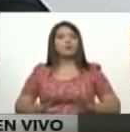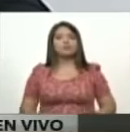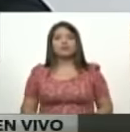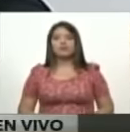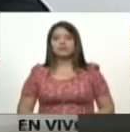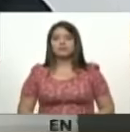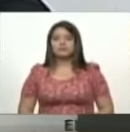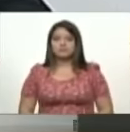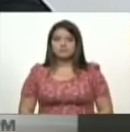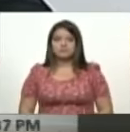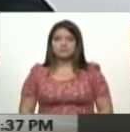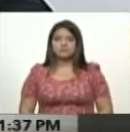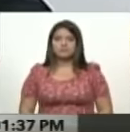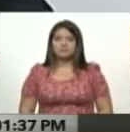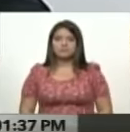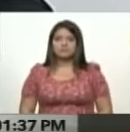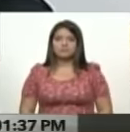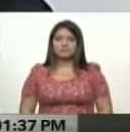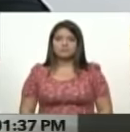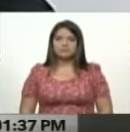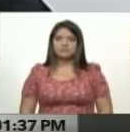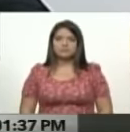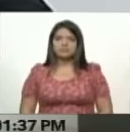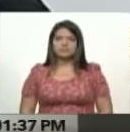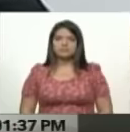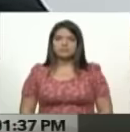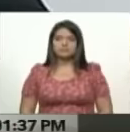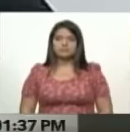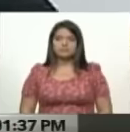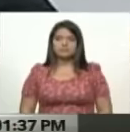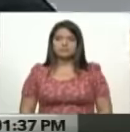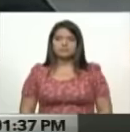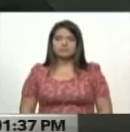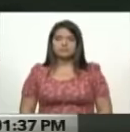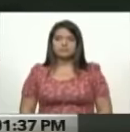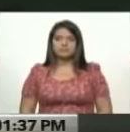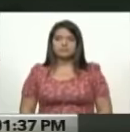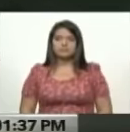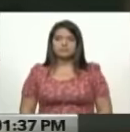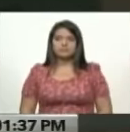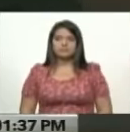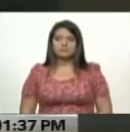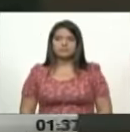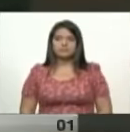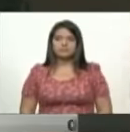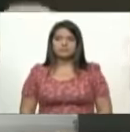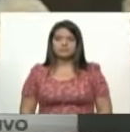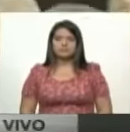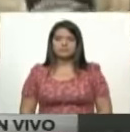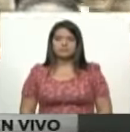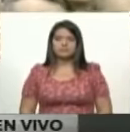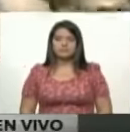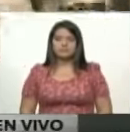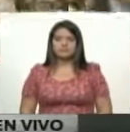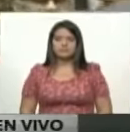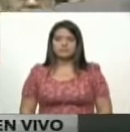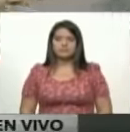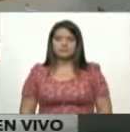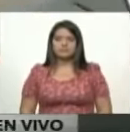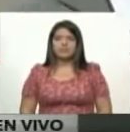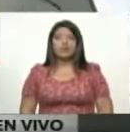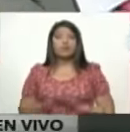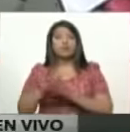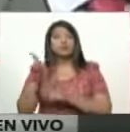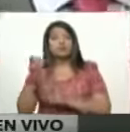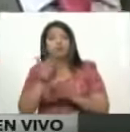Tiene la palabra, diputado. Diputado Héctor Rodríguez, si va a